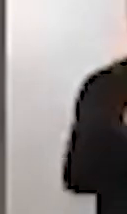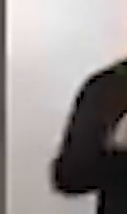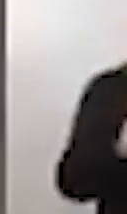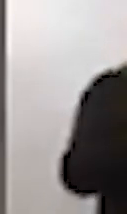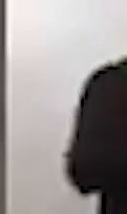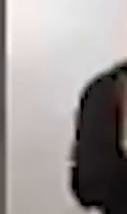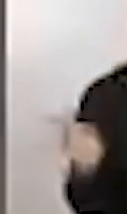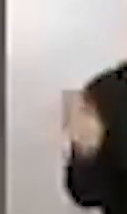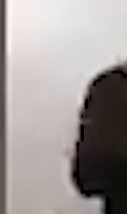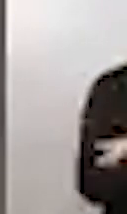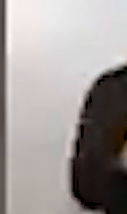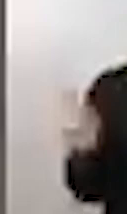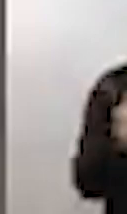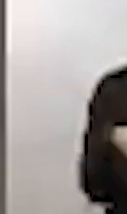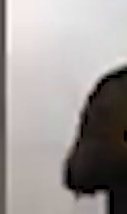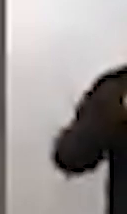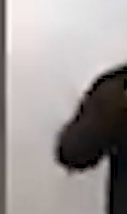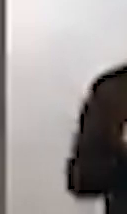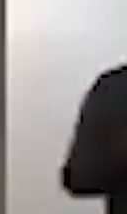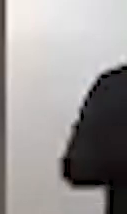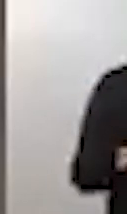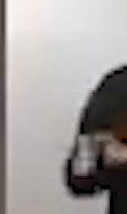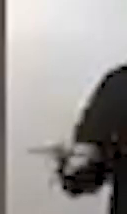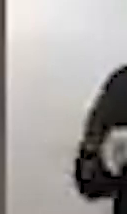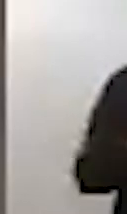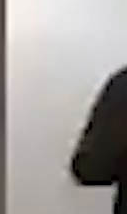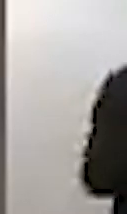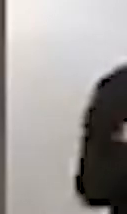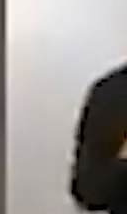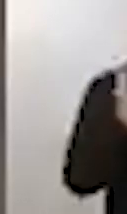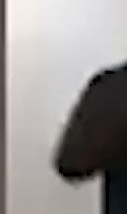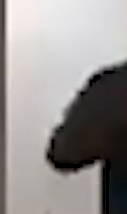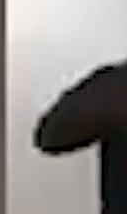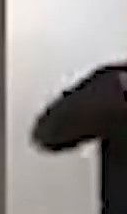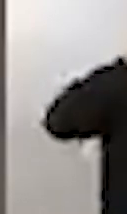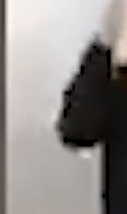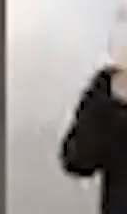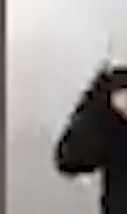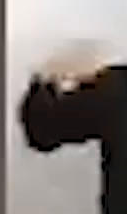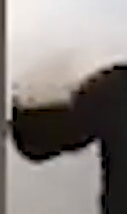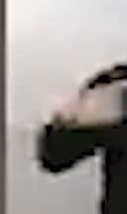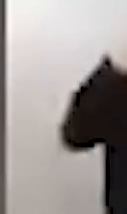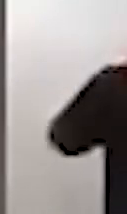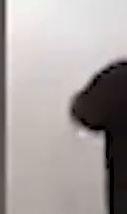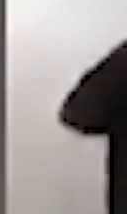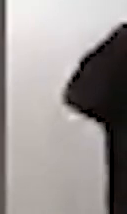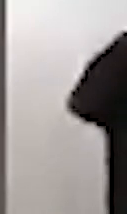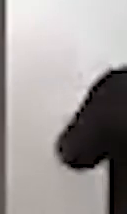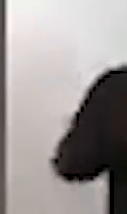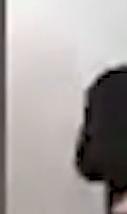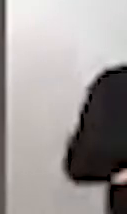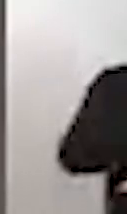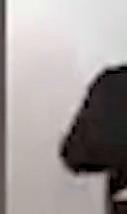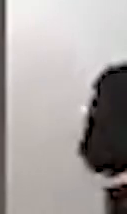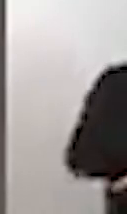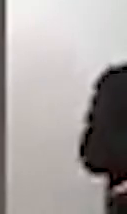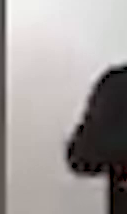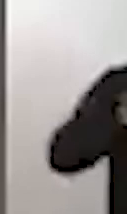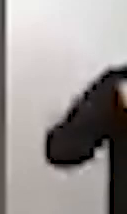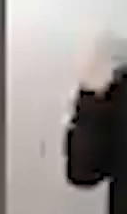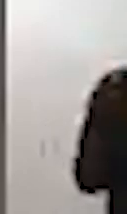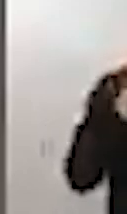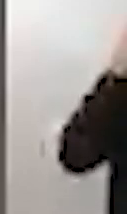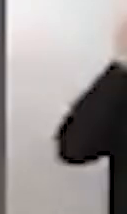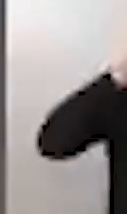estoy anunciando España se convierte en el sexto país del mundo con mayor proporción de mujeres en el consejo de ministras y de ministros y